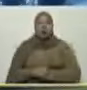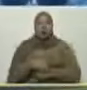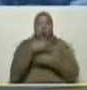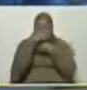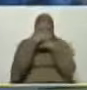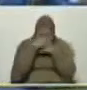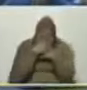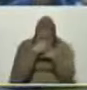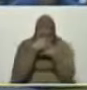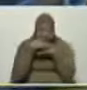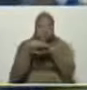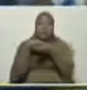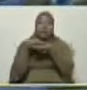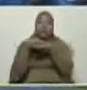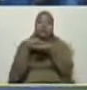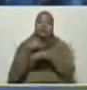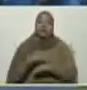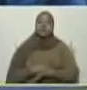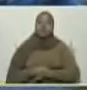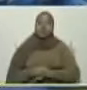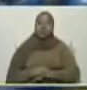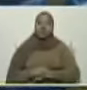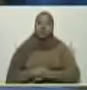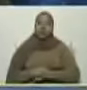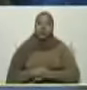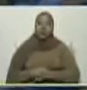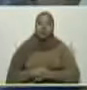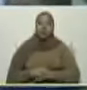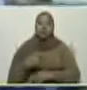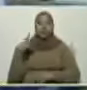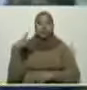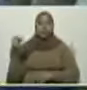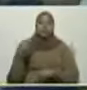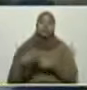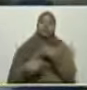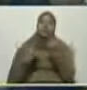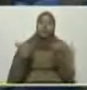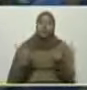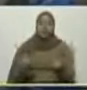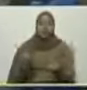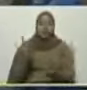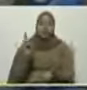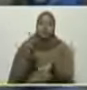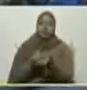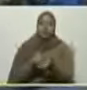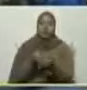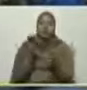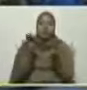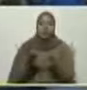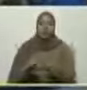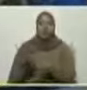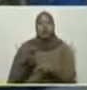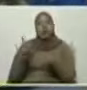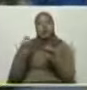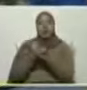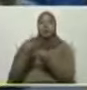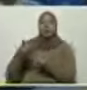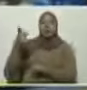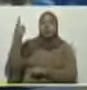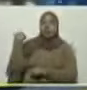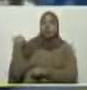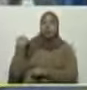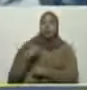una foto yo me voy y ustedes quedan libres para celebrar tienen permiso Hasta